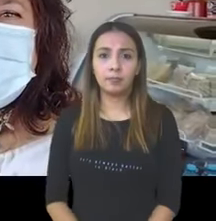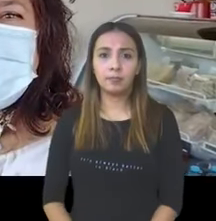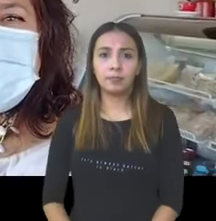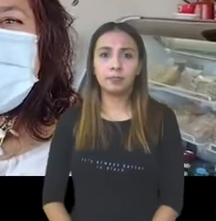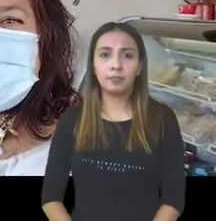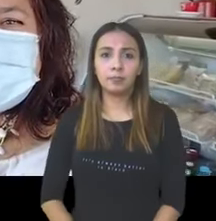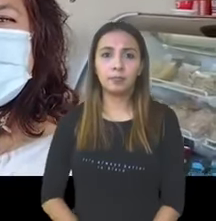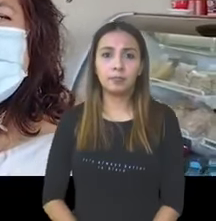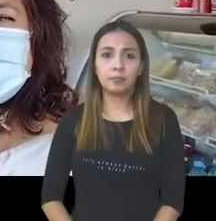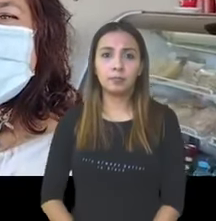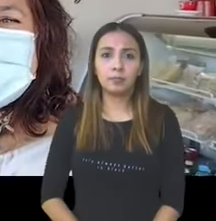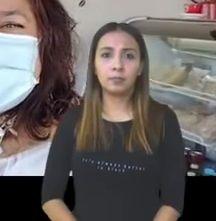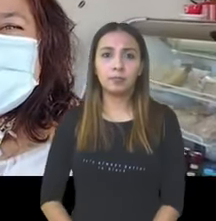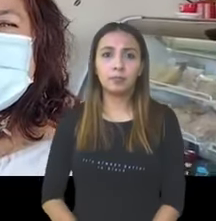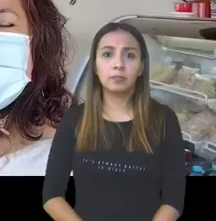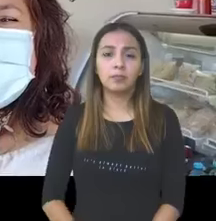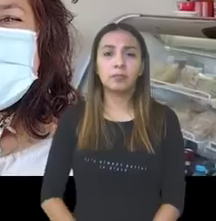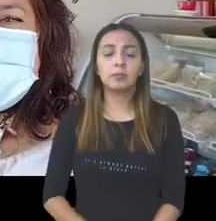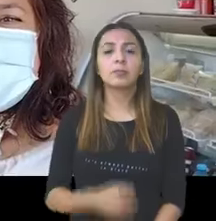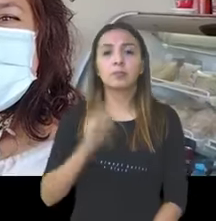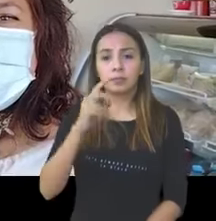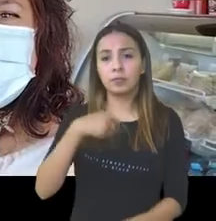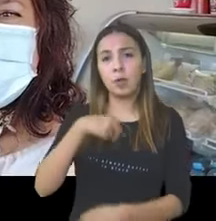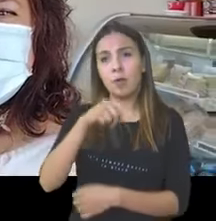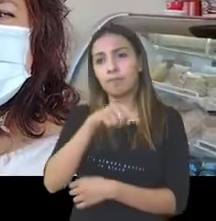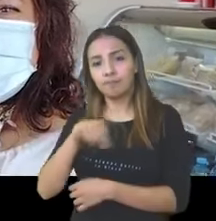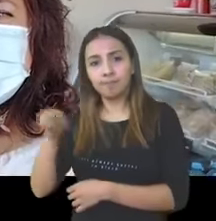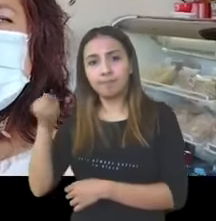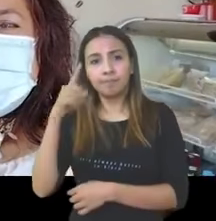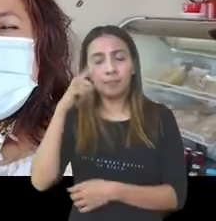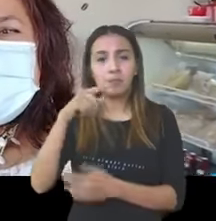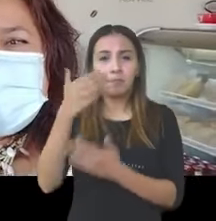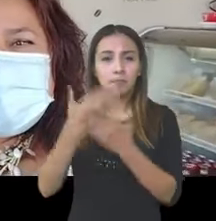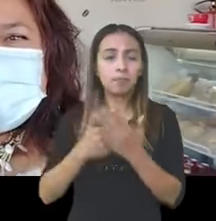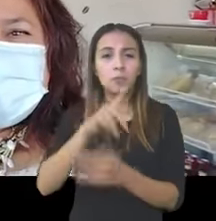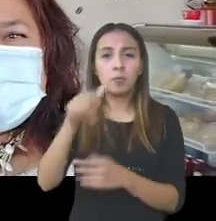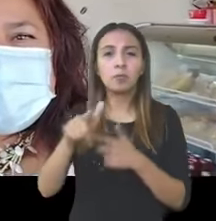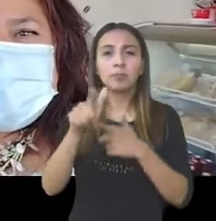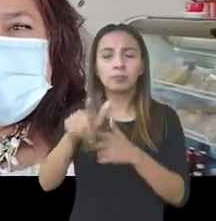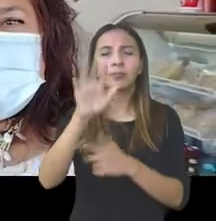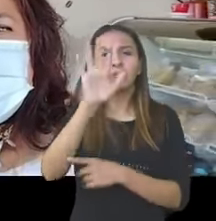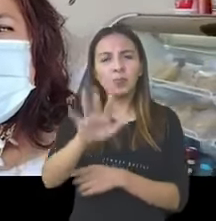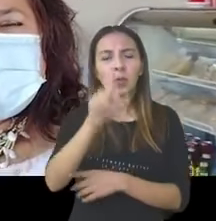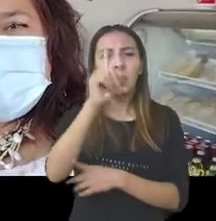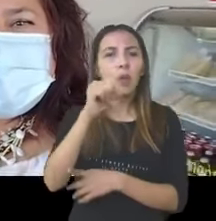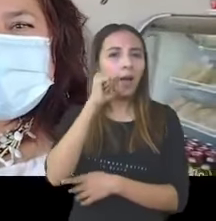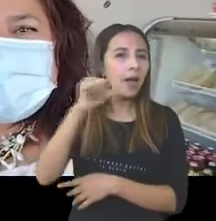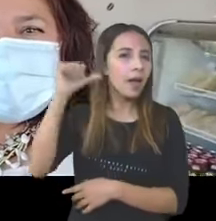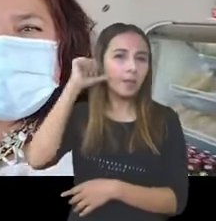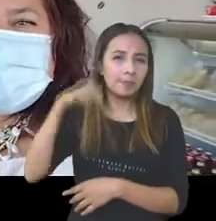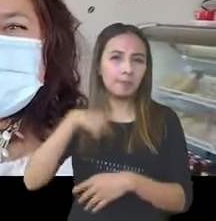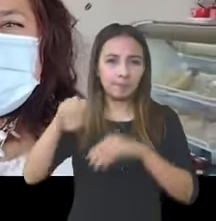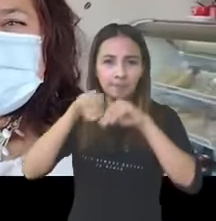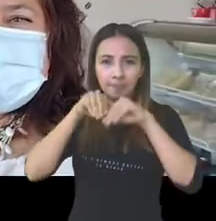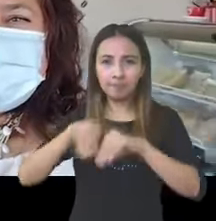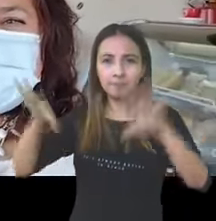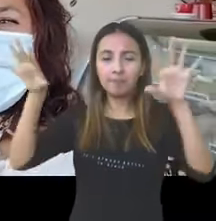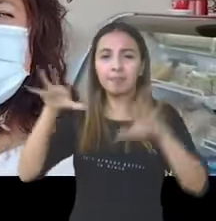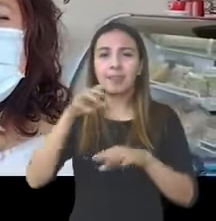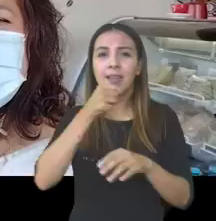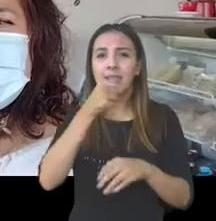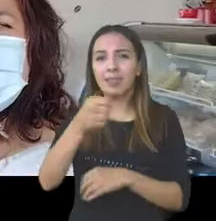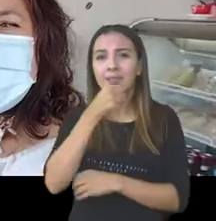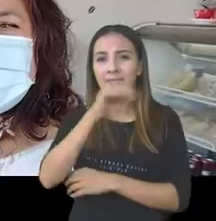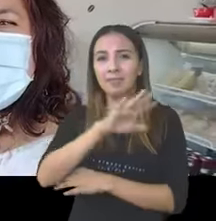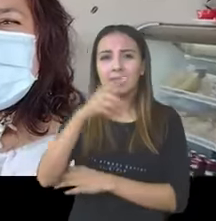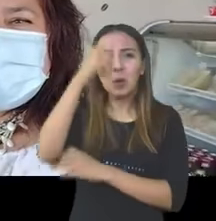ir para acá para el evento de las actas y vamos a darle seguimiento en este tema. Hay un tema que ayer hice una publicación, de acuerdo que después de la entrevista, ya en la tarde noche